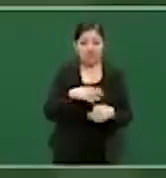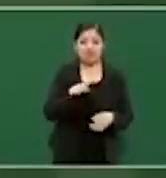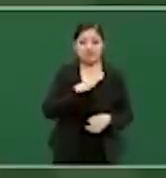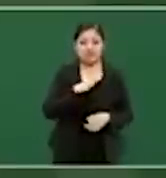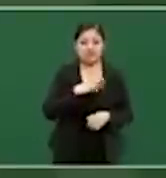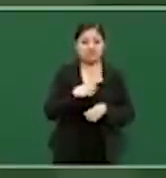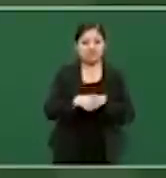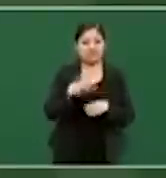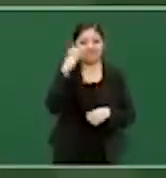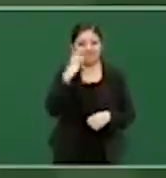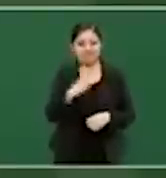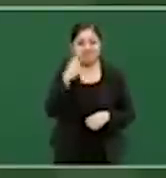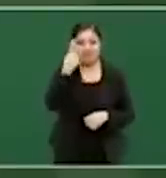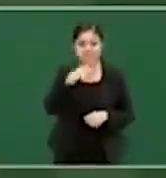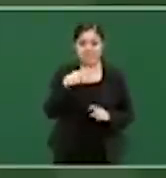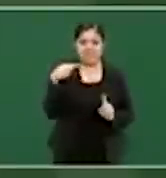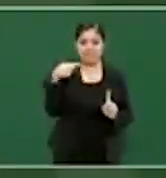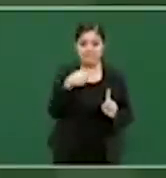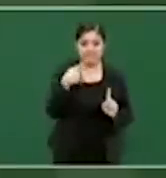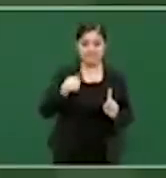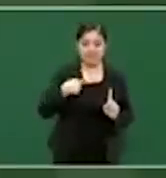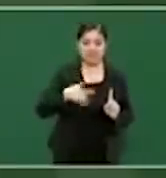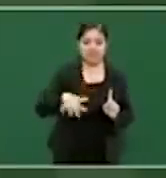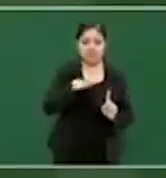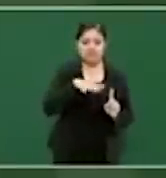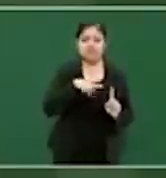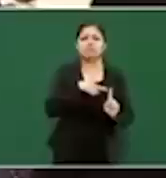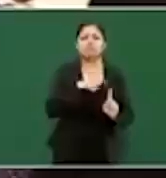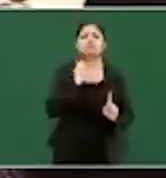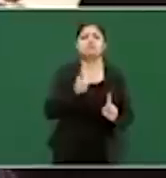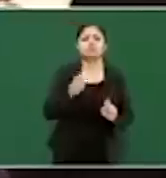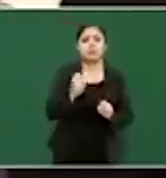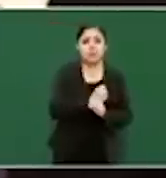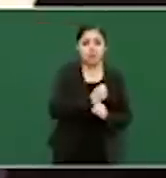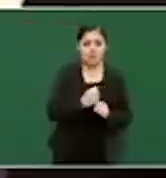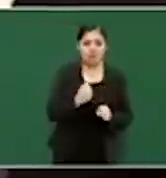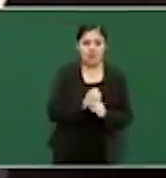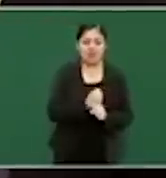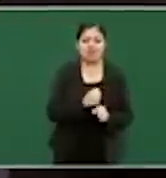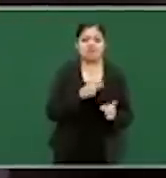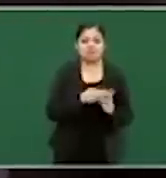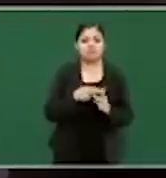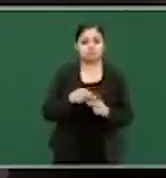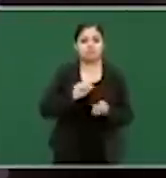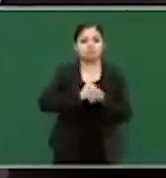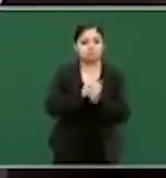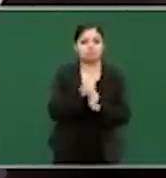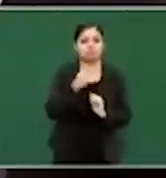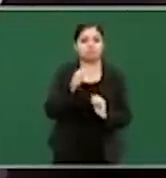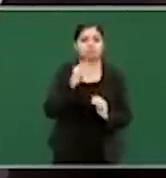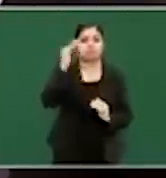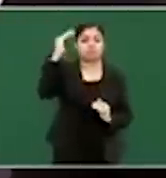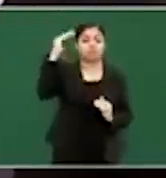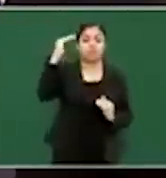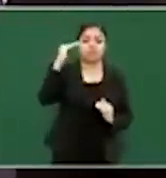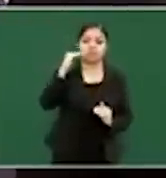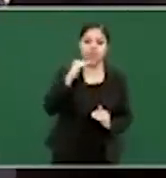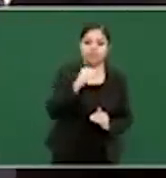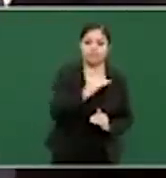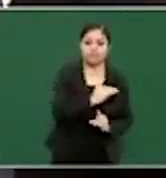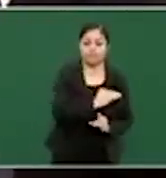afectan directamente al ciudadano como un primer indicador de la violencia, están a la baja. En Jalisco ya con una